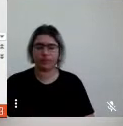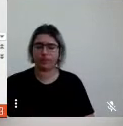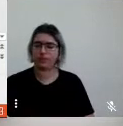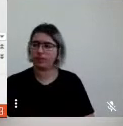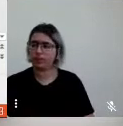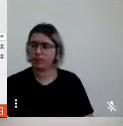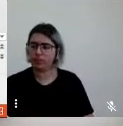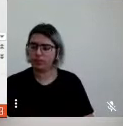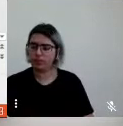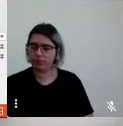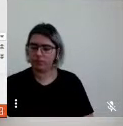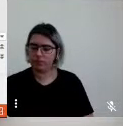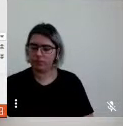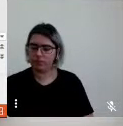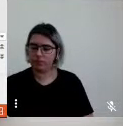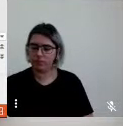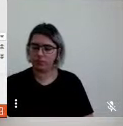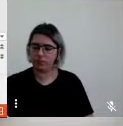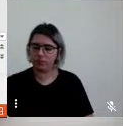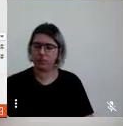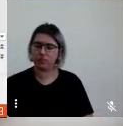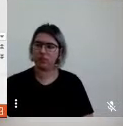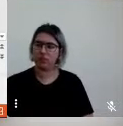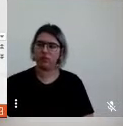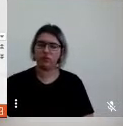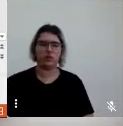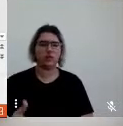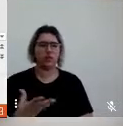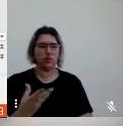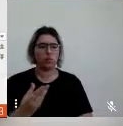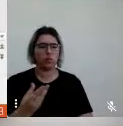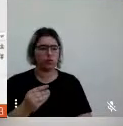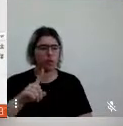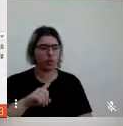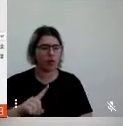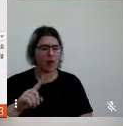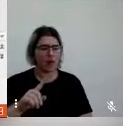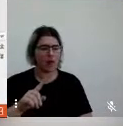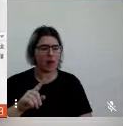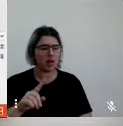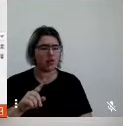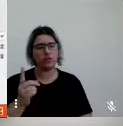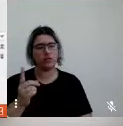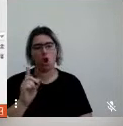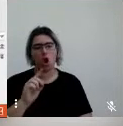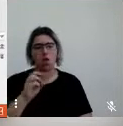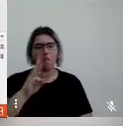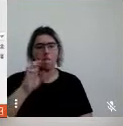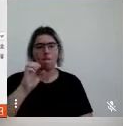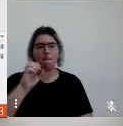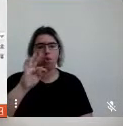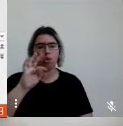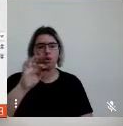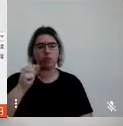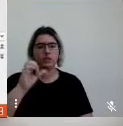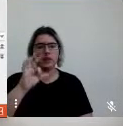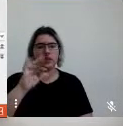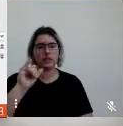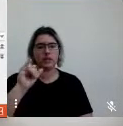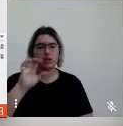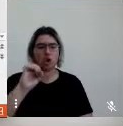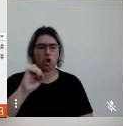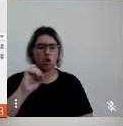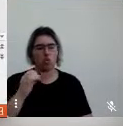Y tiene mucho potasio la leche. No, en consumo a nivel del potasio, la leche no es uno de los alimentos que contenga más